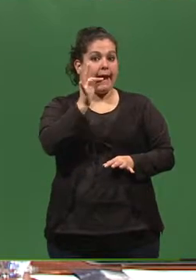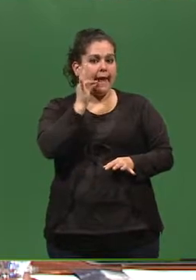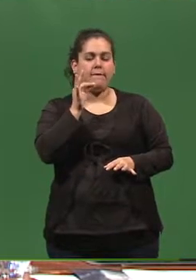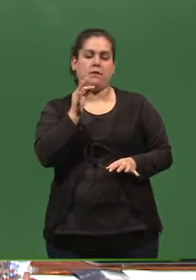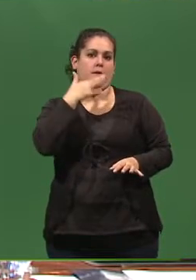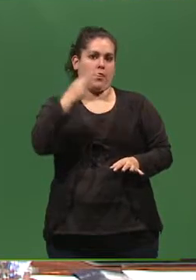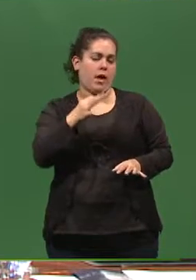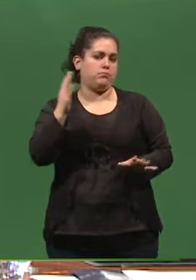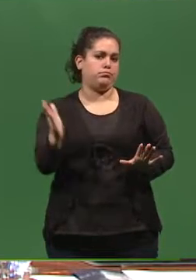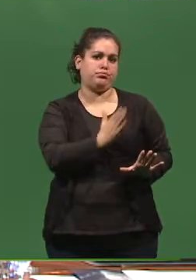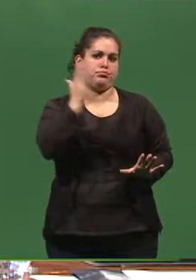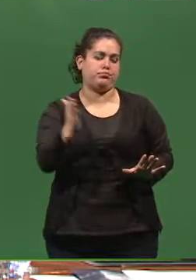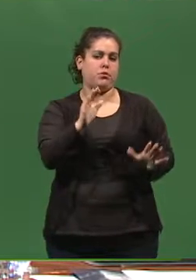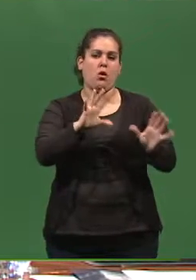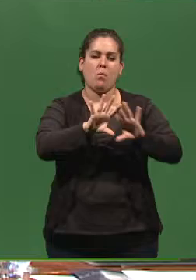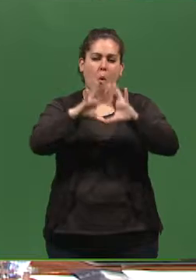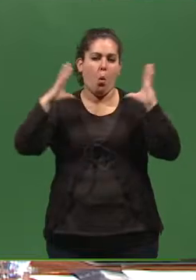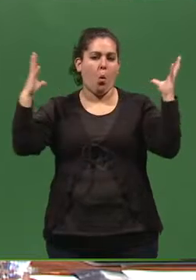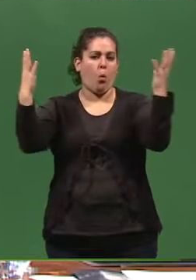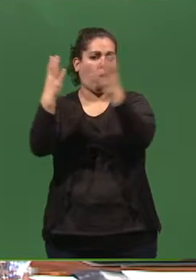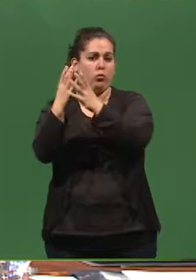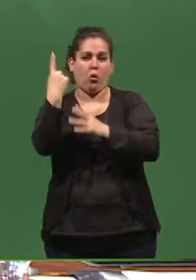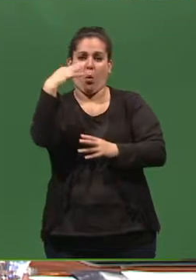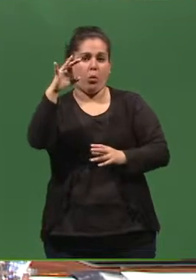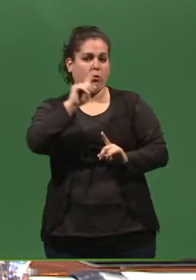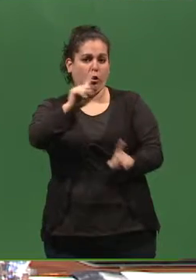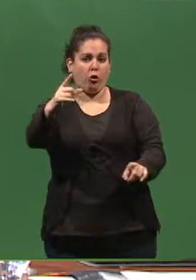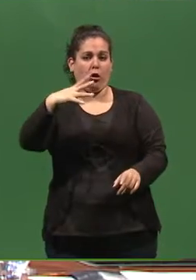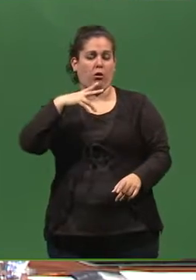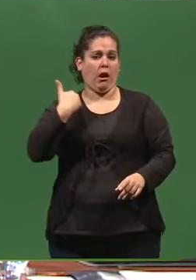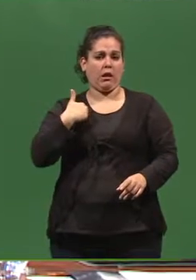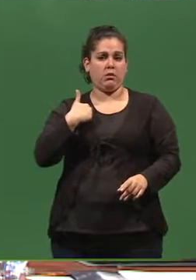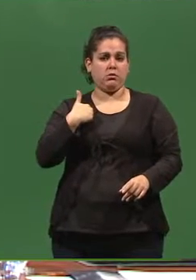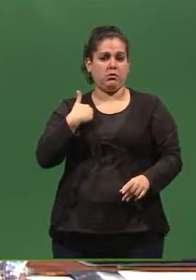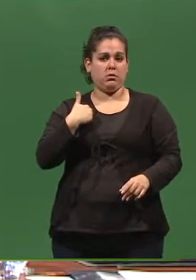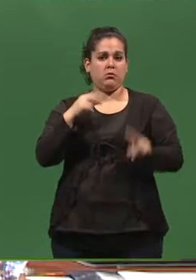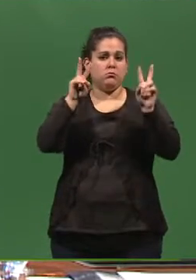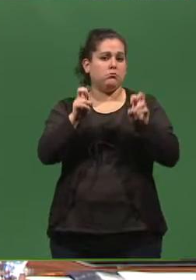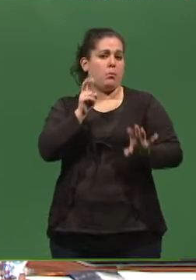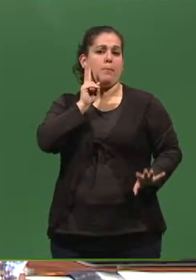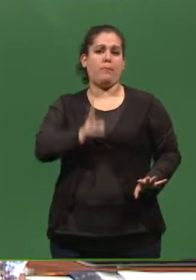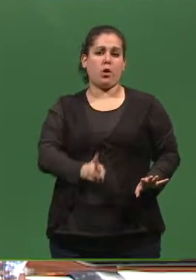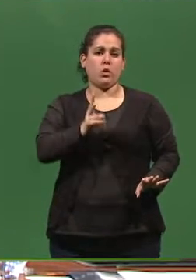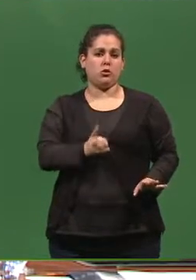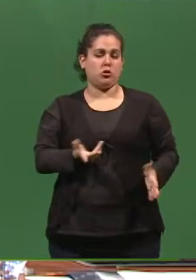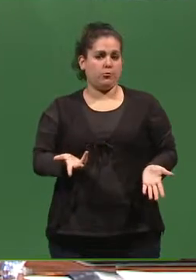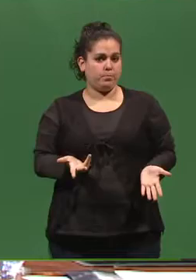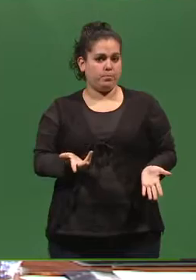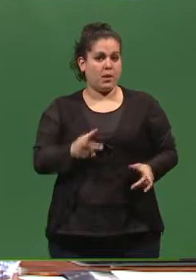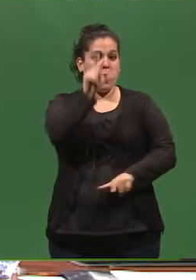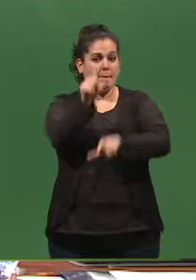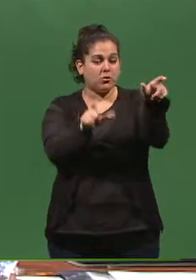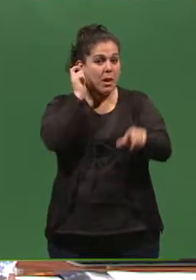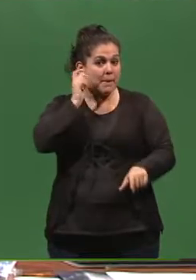está siendo muy utilizado en todo el mundo y que acá se está desaprovechando por una cuestión de la prohibición. Los usuarios y cultivadores